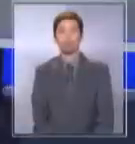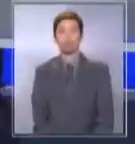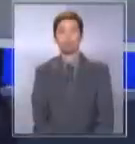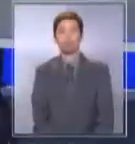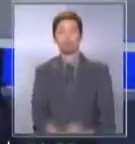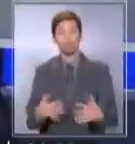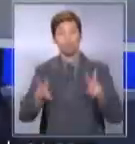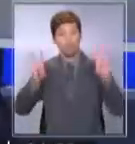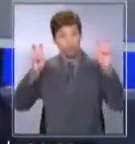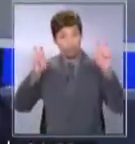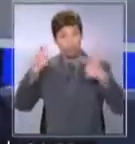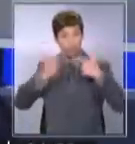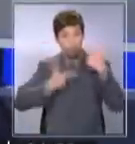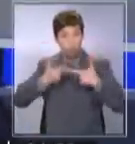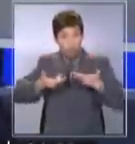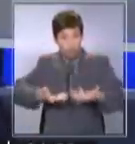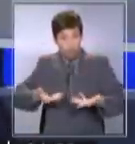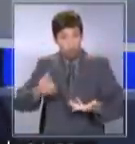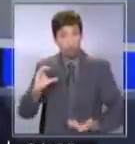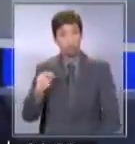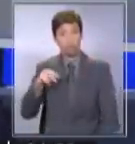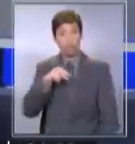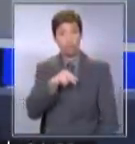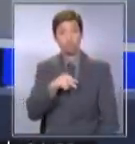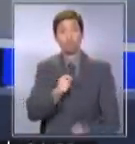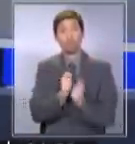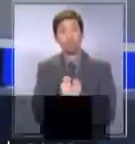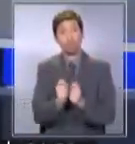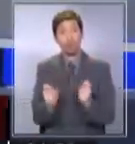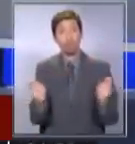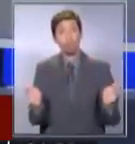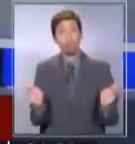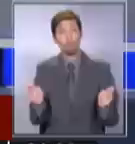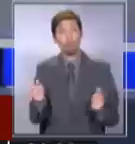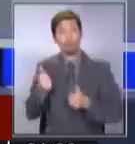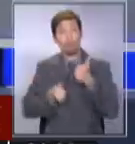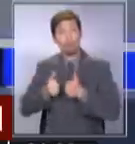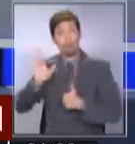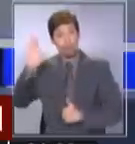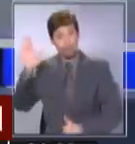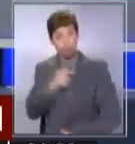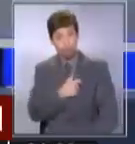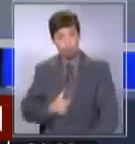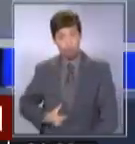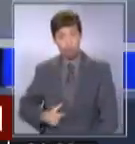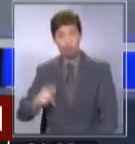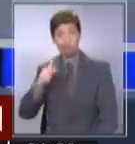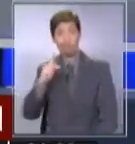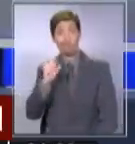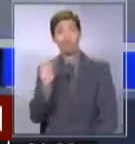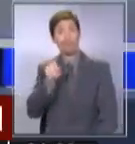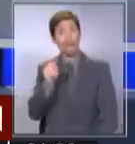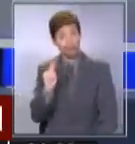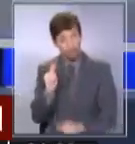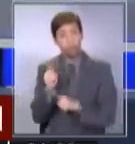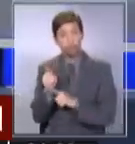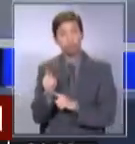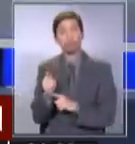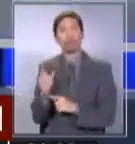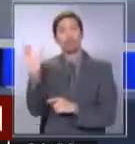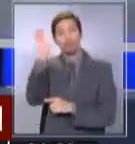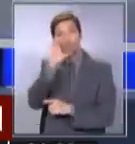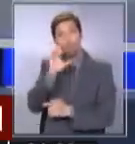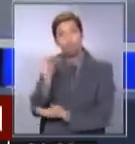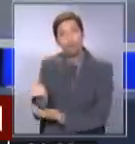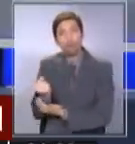hablamos de política ahora en CNN Prime porque la campaña del candidato presidencial Felipe cast buscaría sumar al equipo que llevó a Mauricio